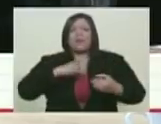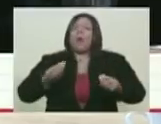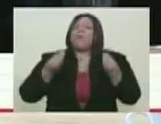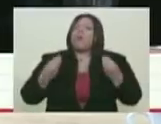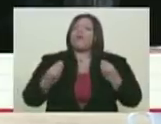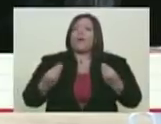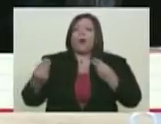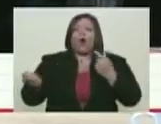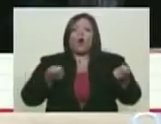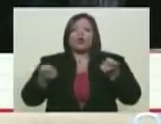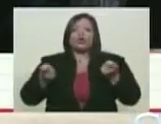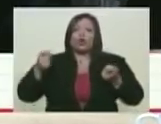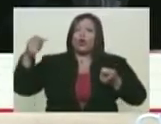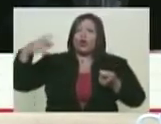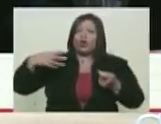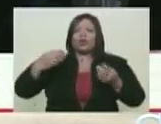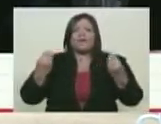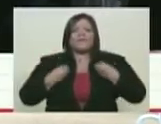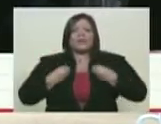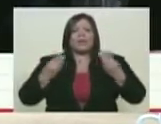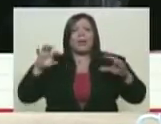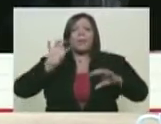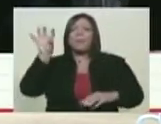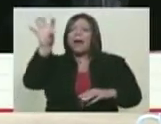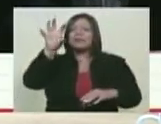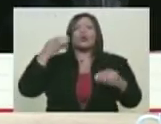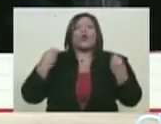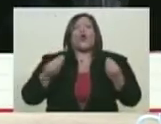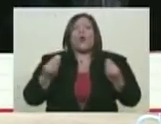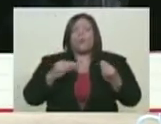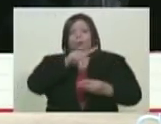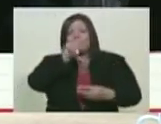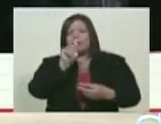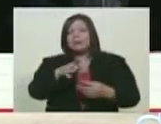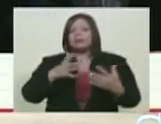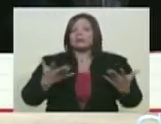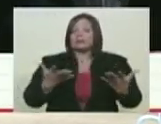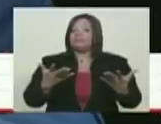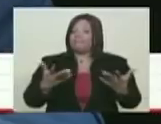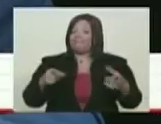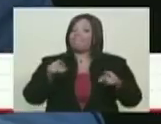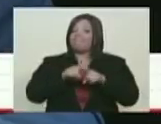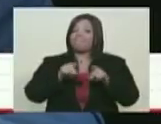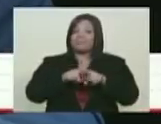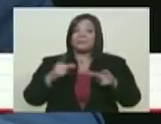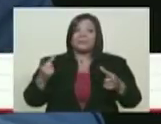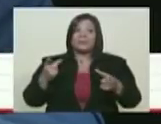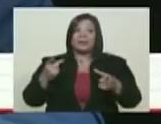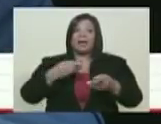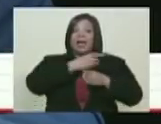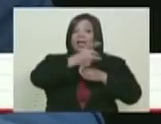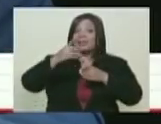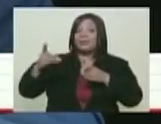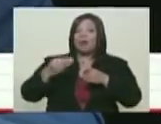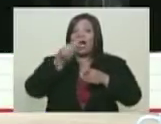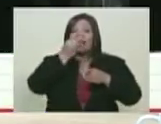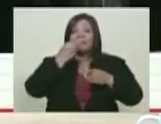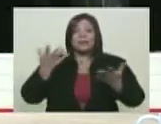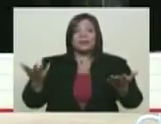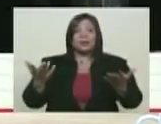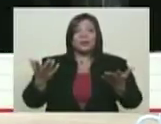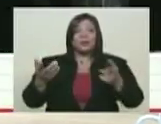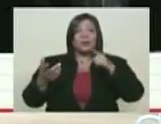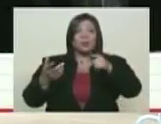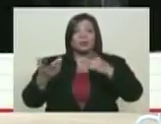el control de la vida de una nación? Por cierto, a ver cuándo acaban de nacionalizar la industria de distribución de alimentos, ¿eh?